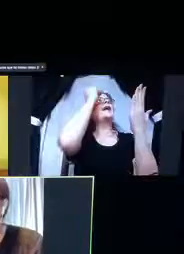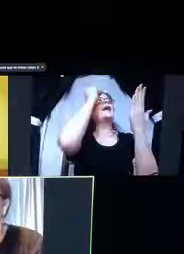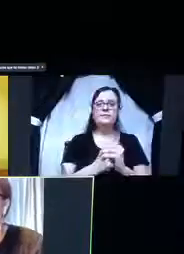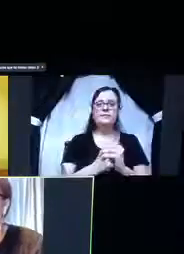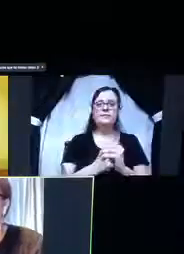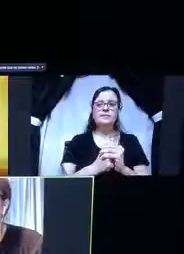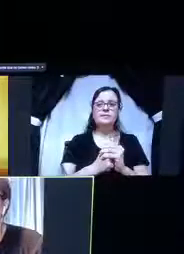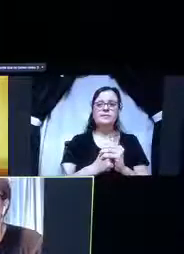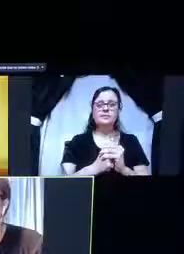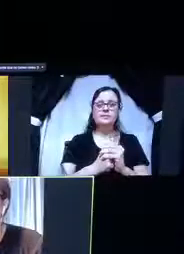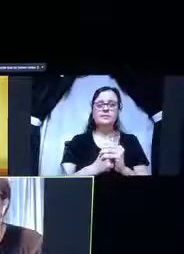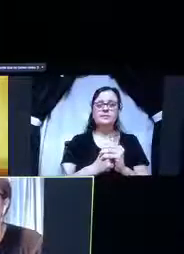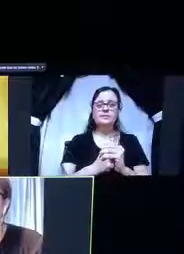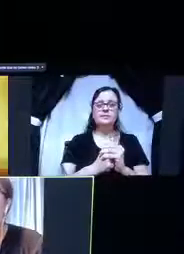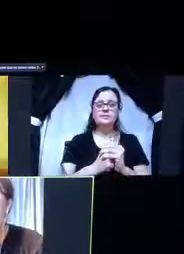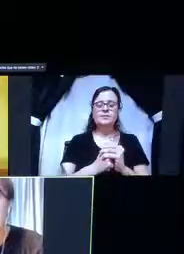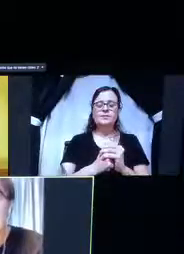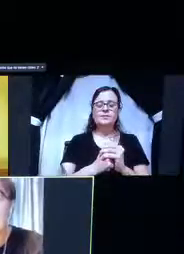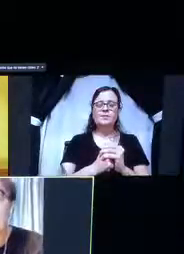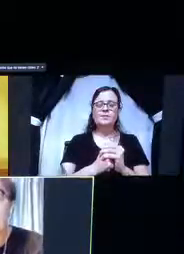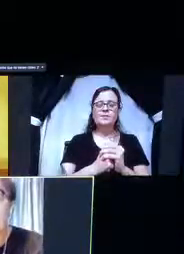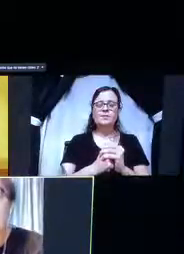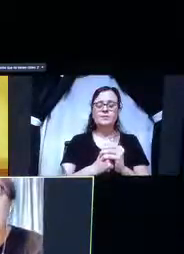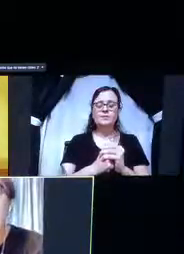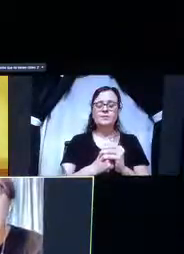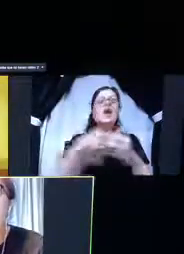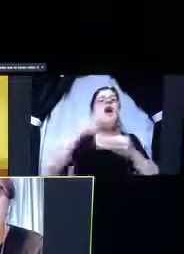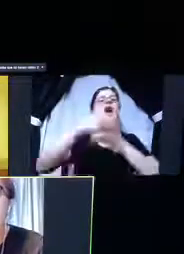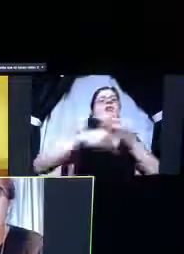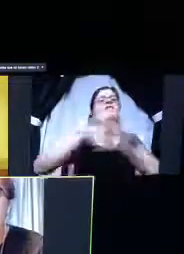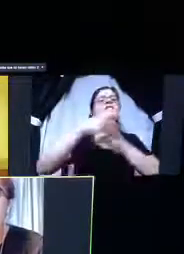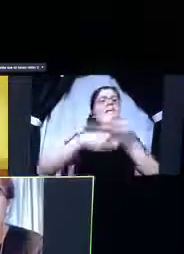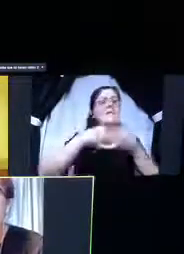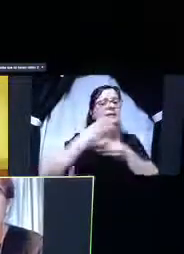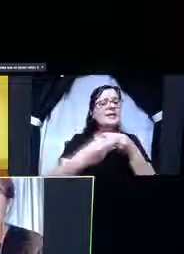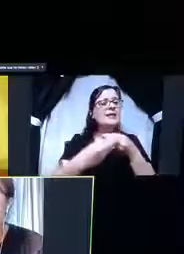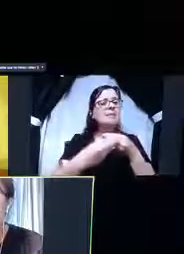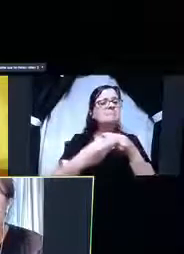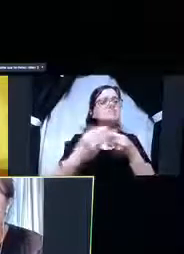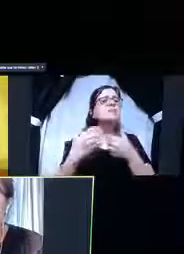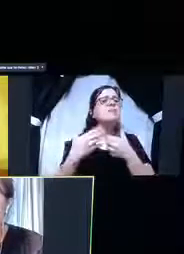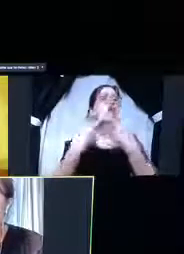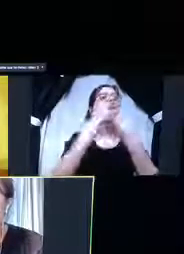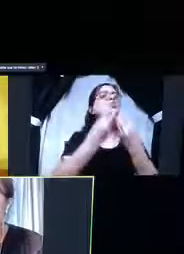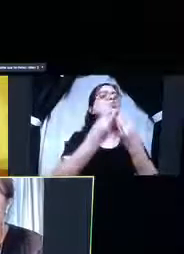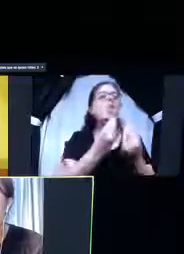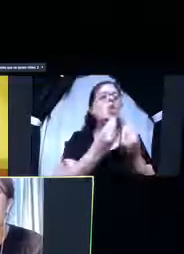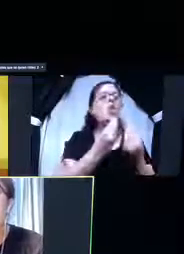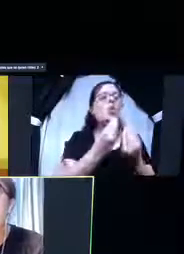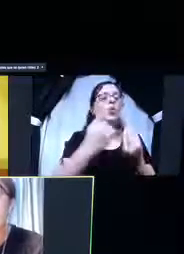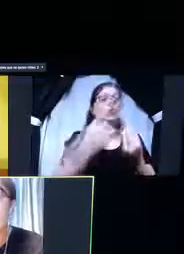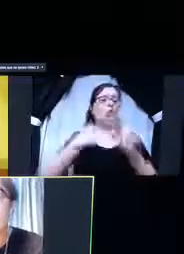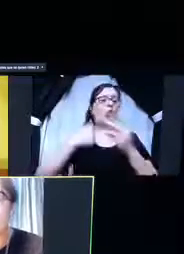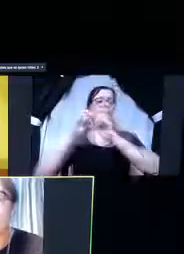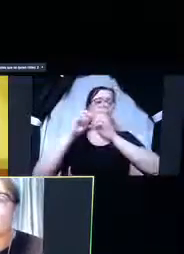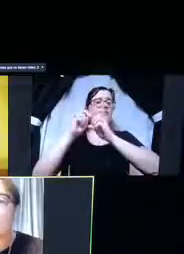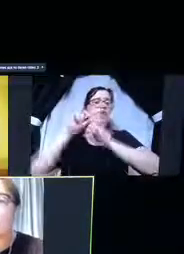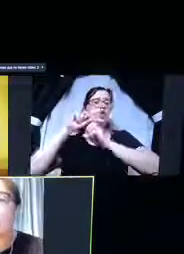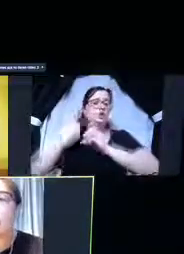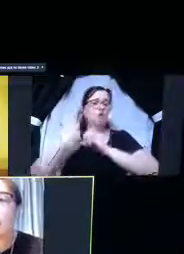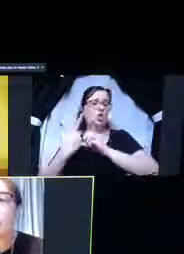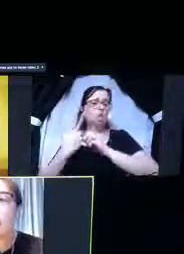¿Cuál es el andamiaje que se le brinda a la familia? Soy profe de sordos y me parece muy interesante seguir aprendiendo y